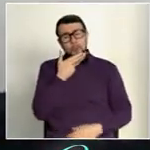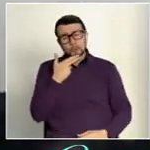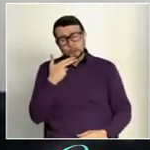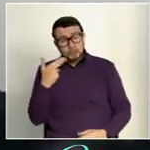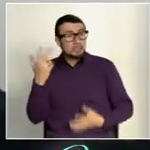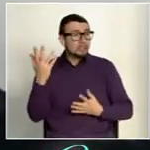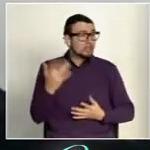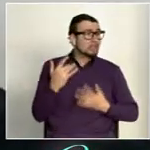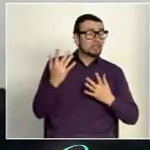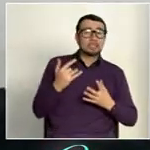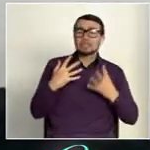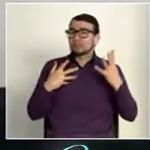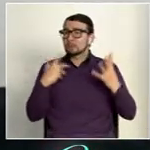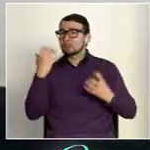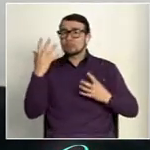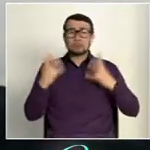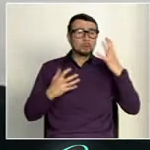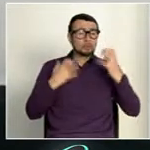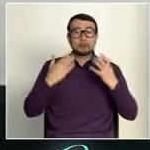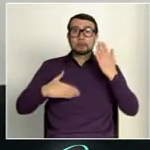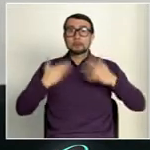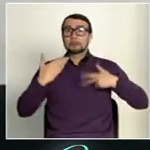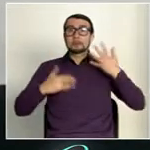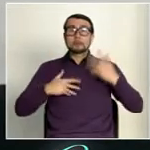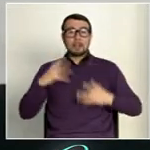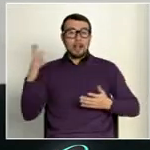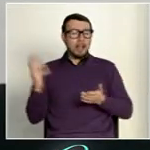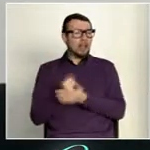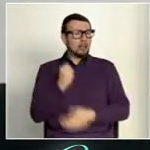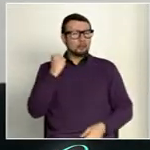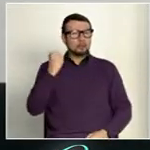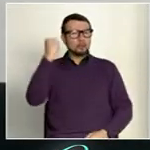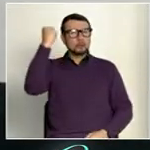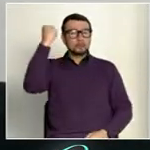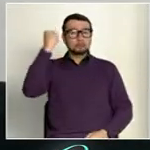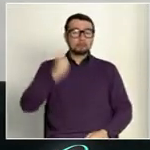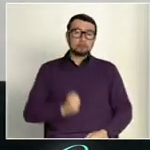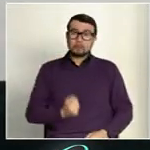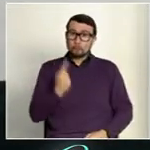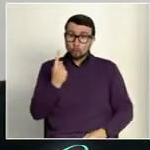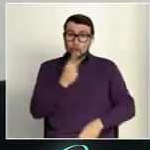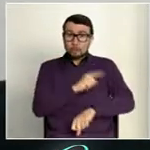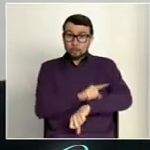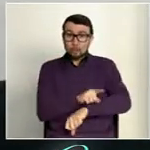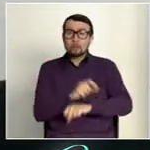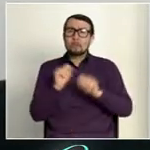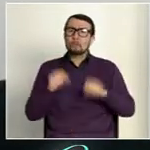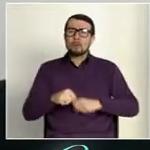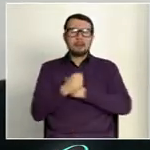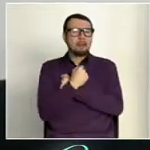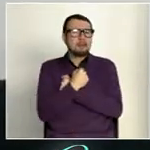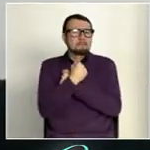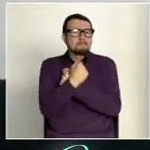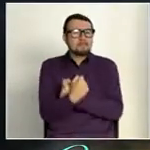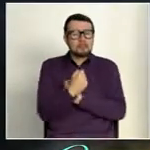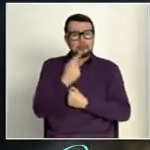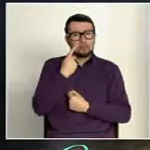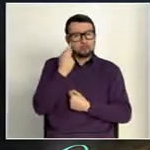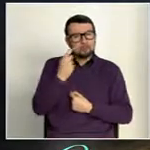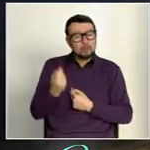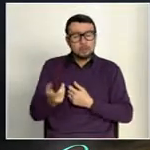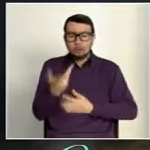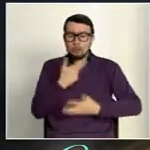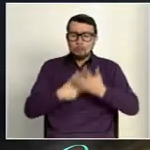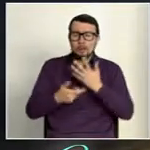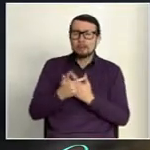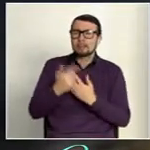la marca de la decepción, la alegría de la victoria. En un minuto se puede amar, buscar, compartir, perdonar,